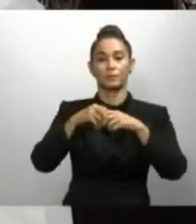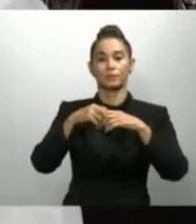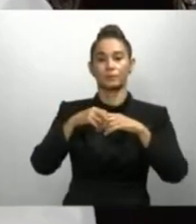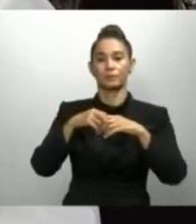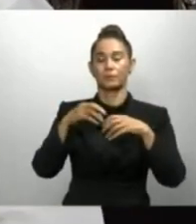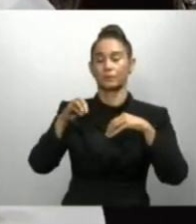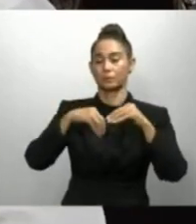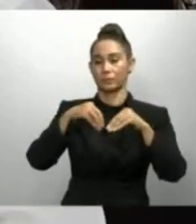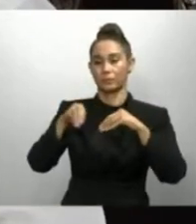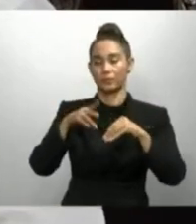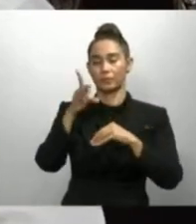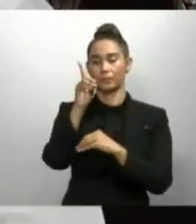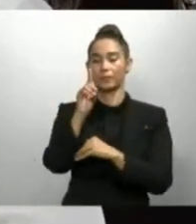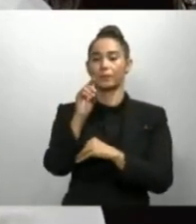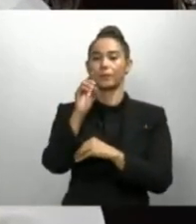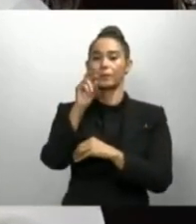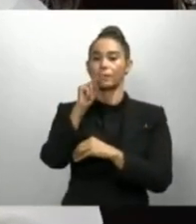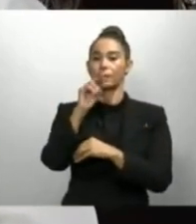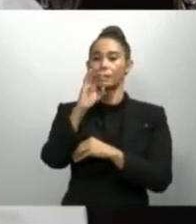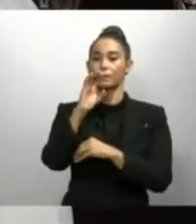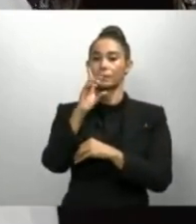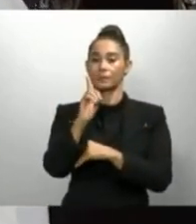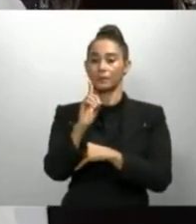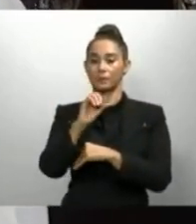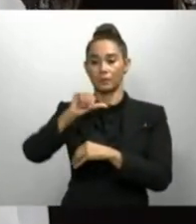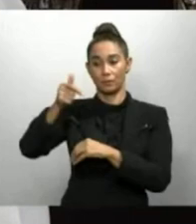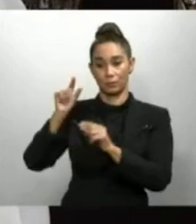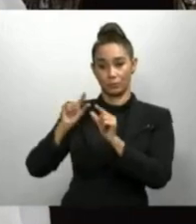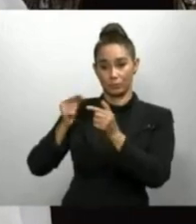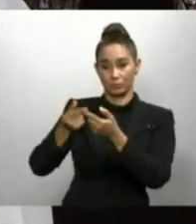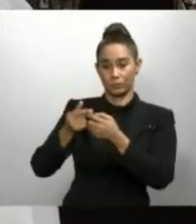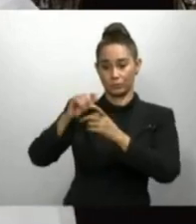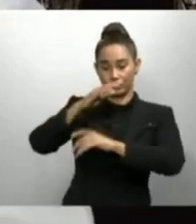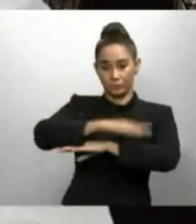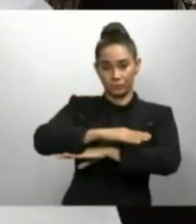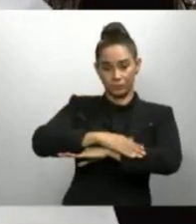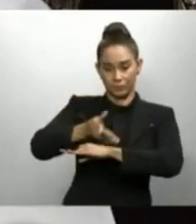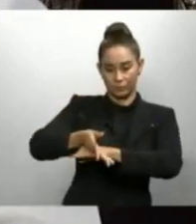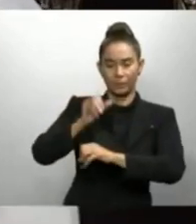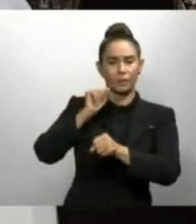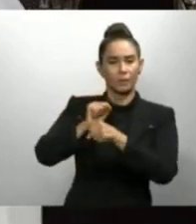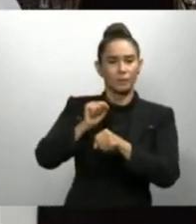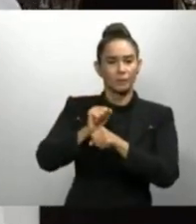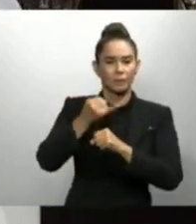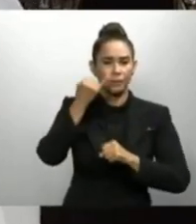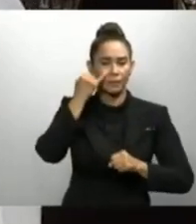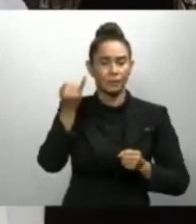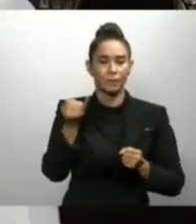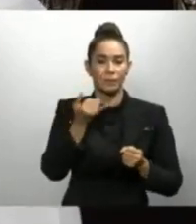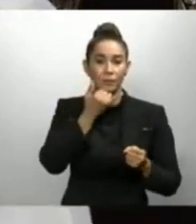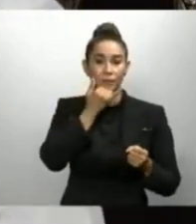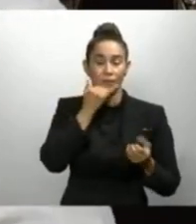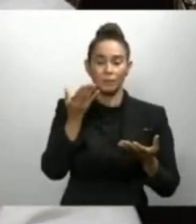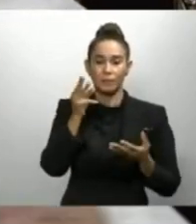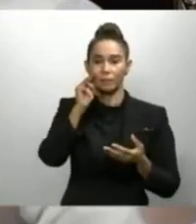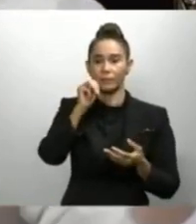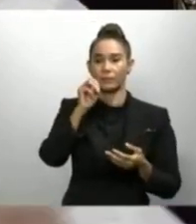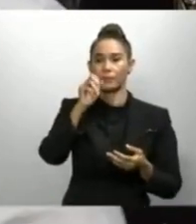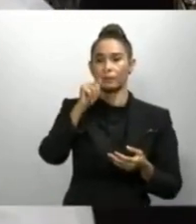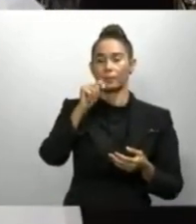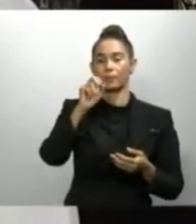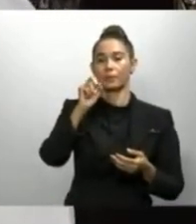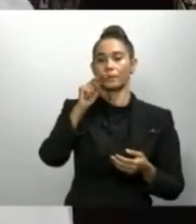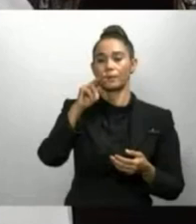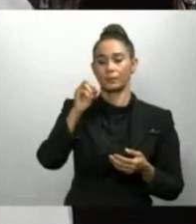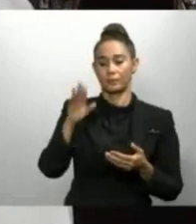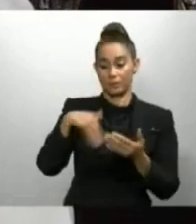y otras instituciones que conforman esta mesa, estamos trabajando en la trazabilidad. ¿Qué pasa con el metanol desde que entra y